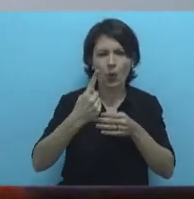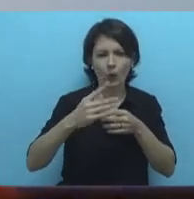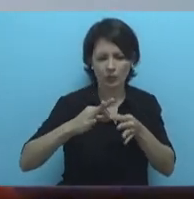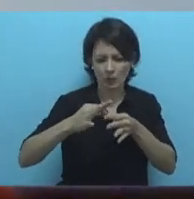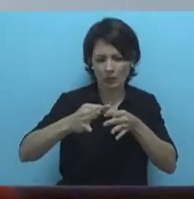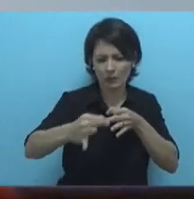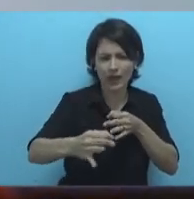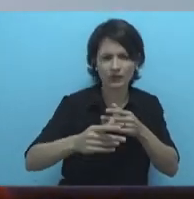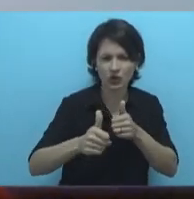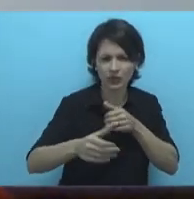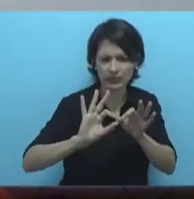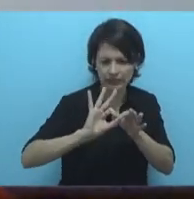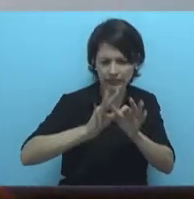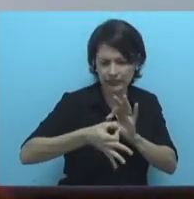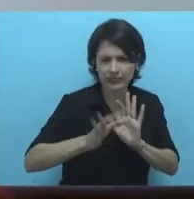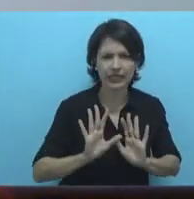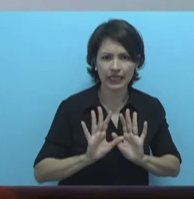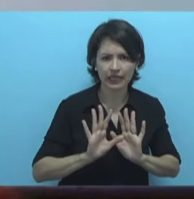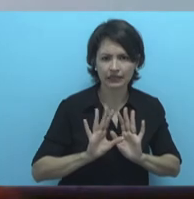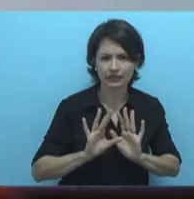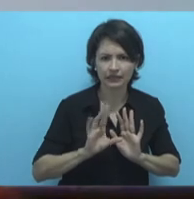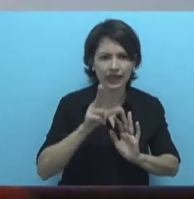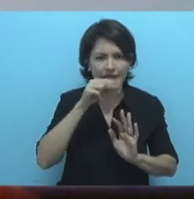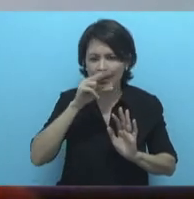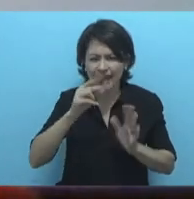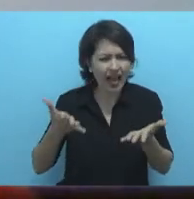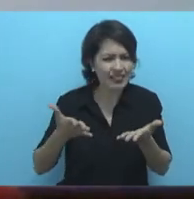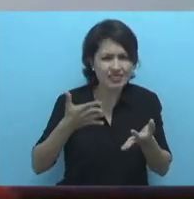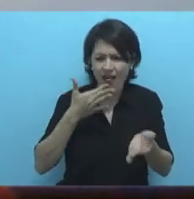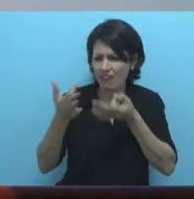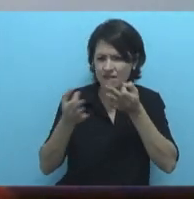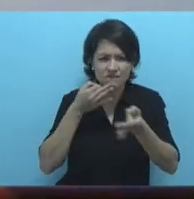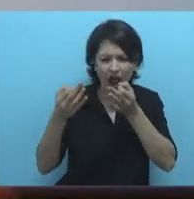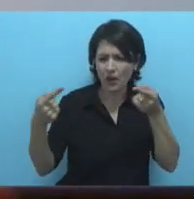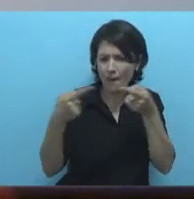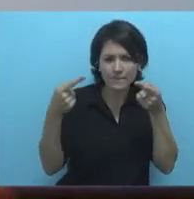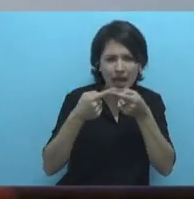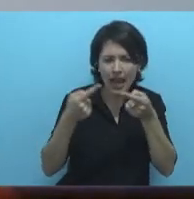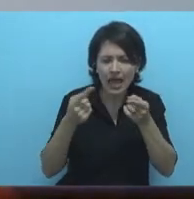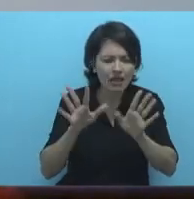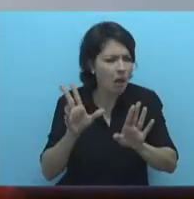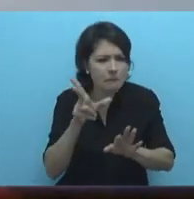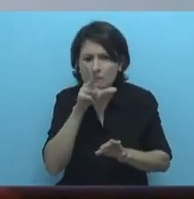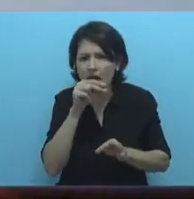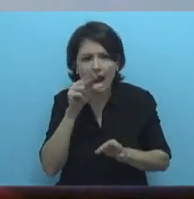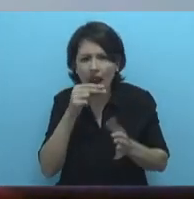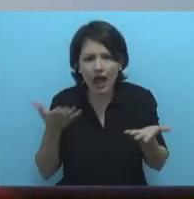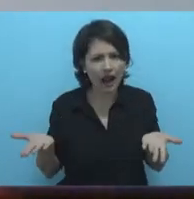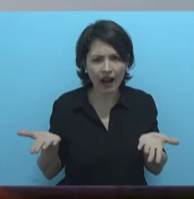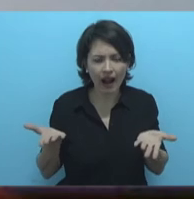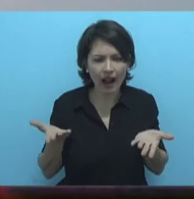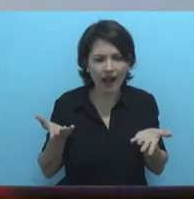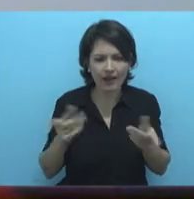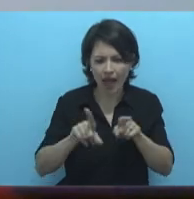20 sin haberse producido producido en efecto de ningún forcejeo en donde mi facundo le había